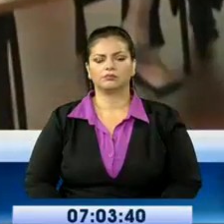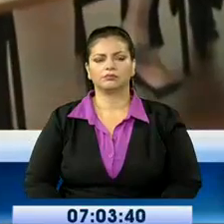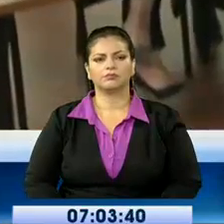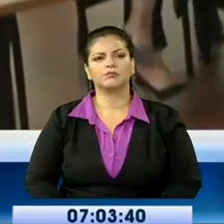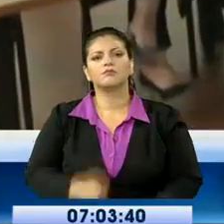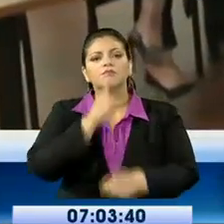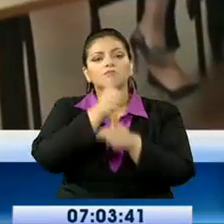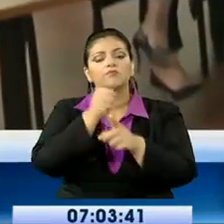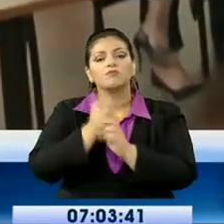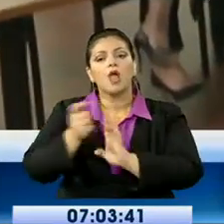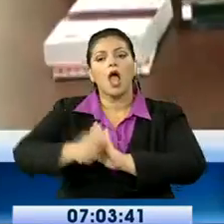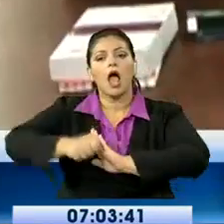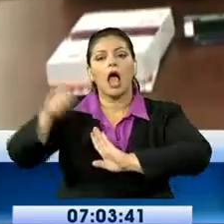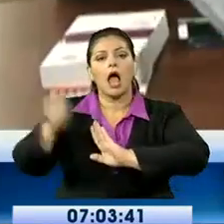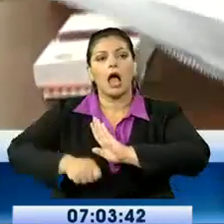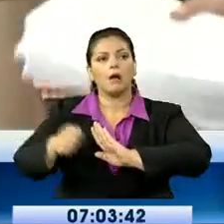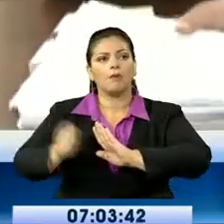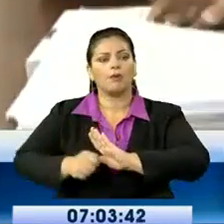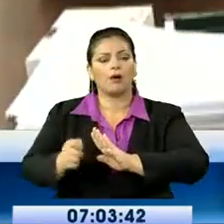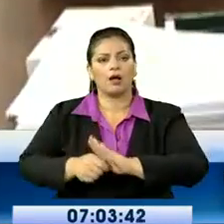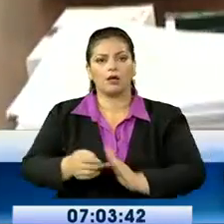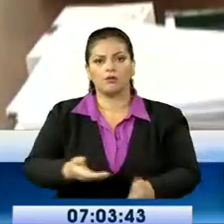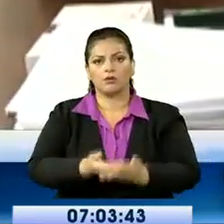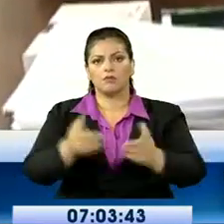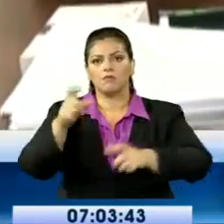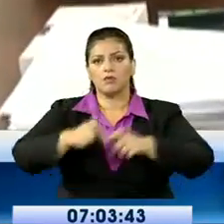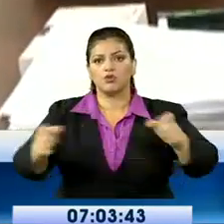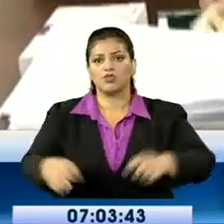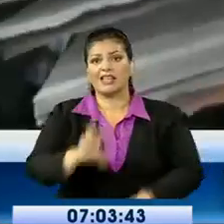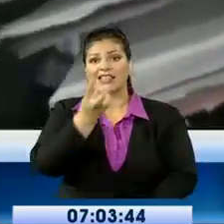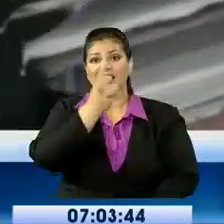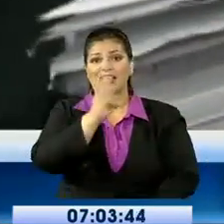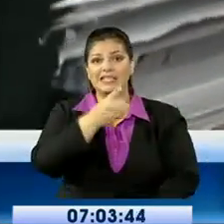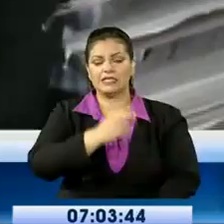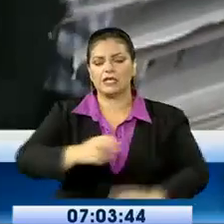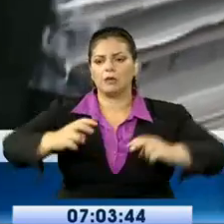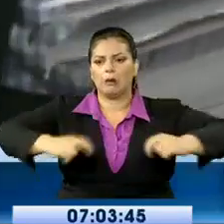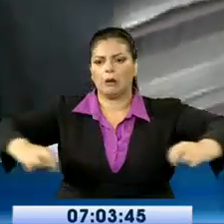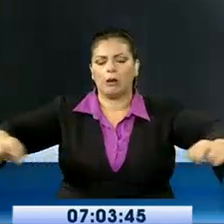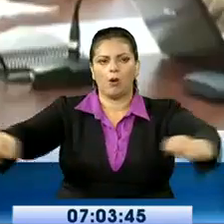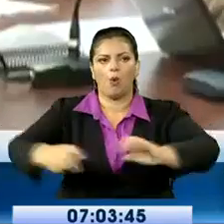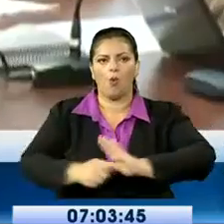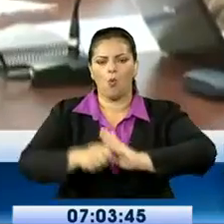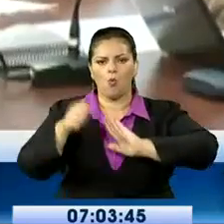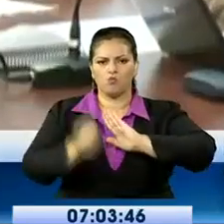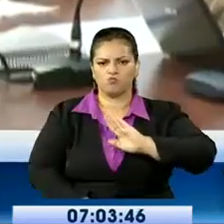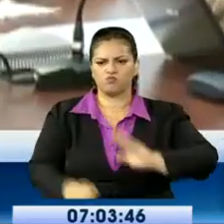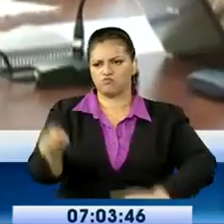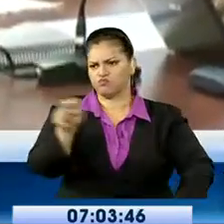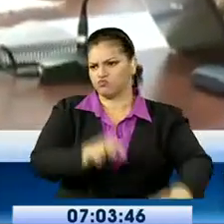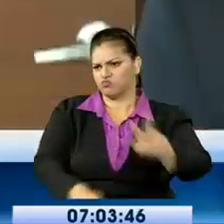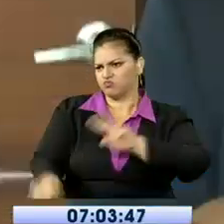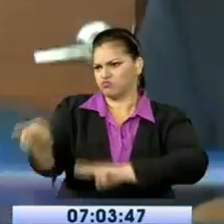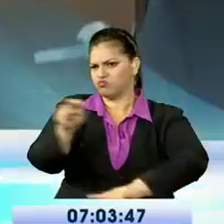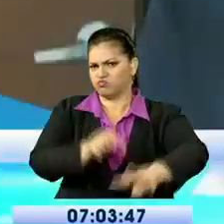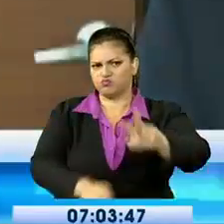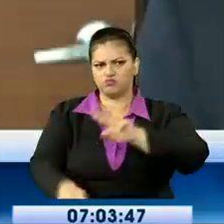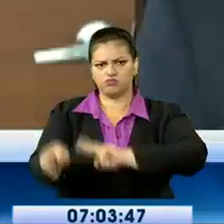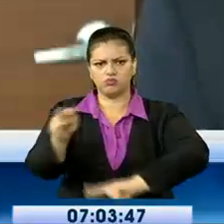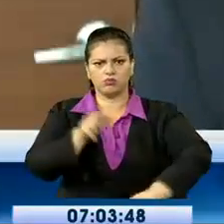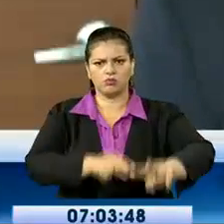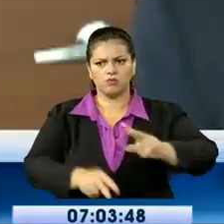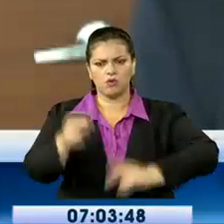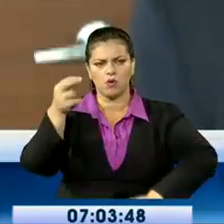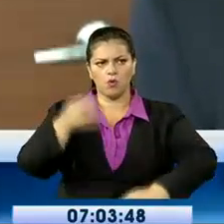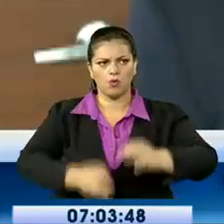ello, los abogados de los 16 procesados, durante la diligencia, han presentado el pedido de nulidad del proceso. Que pedimos que se